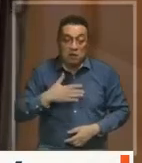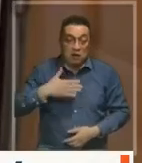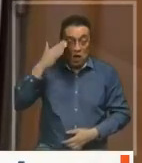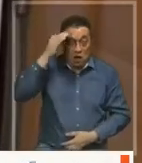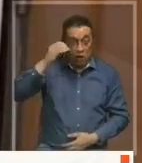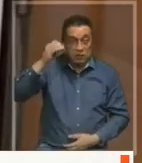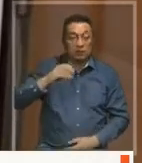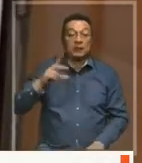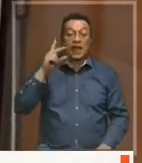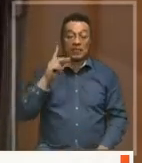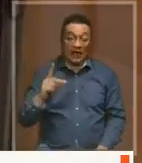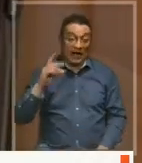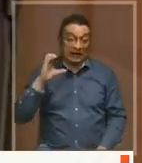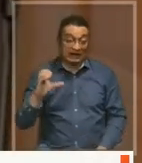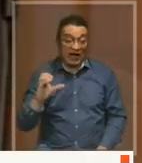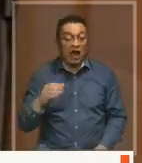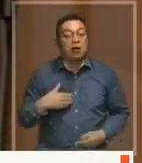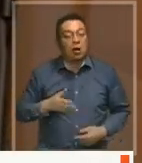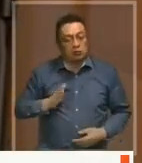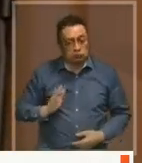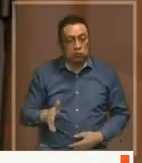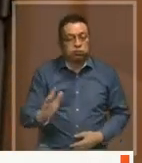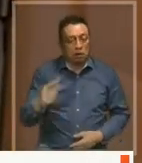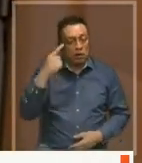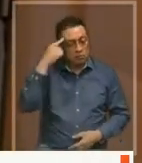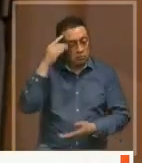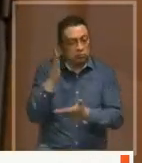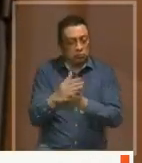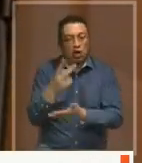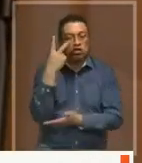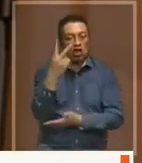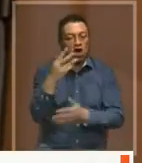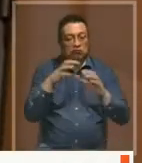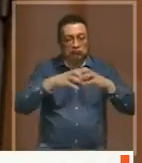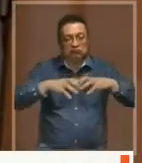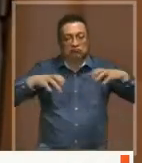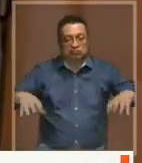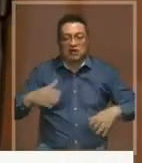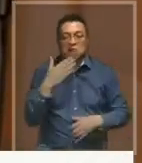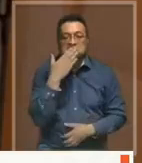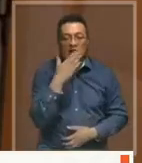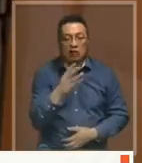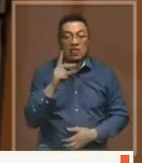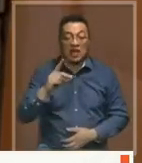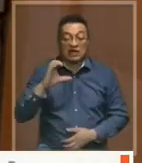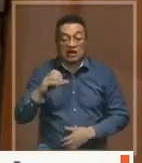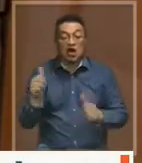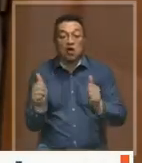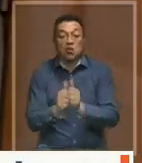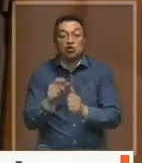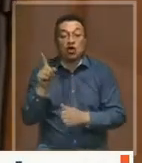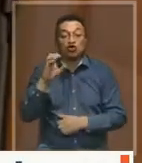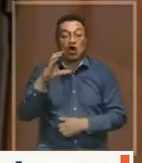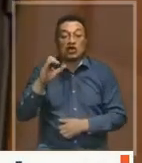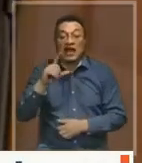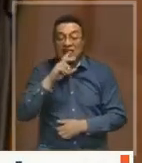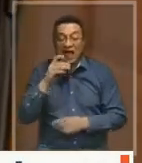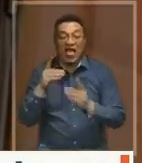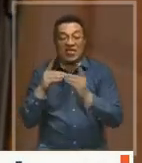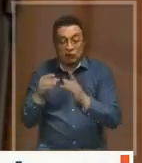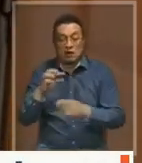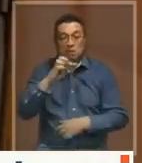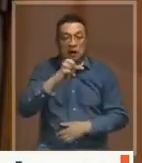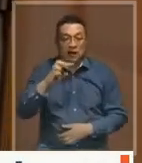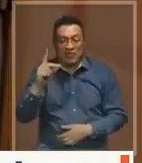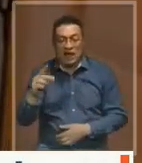Democracia Cristiana mantiene su criterio de ir en dos listas. La Democracia Cristiana junto al Socialismo Democrático, el PPD, el